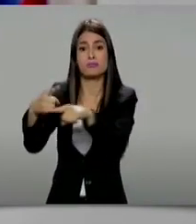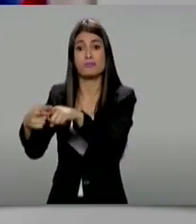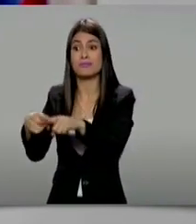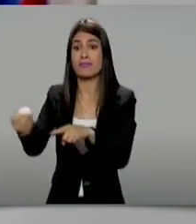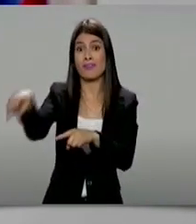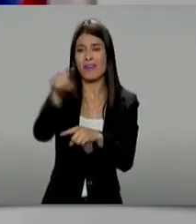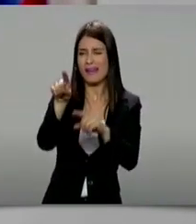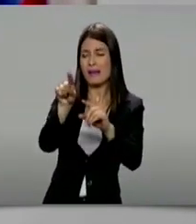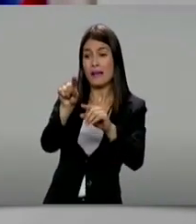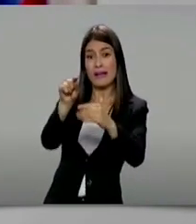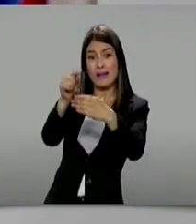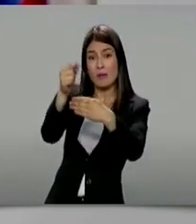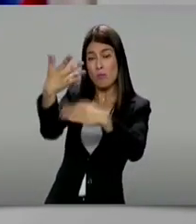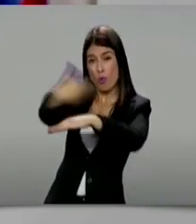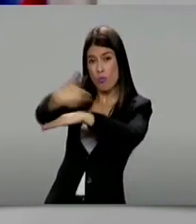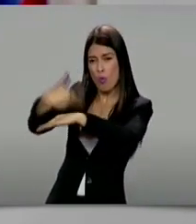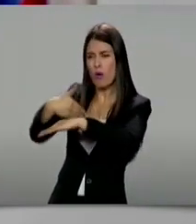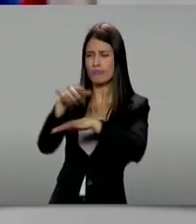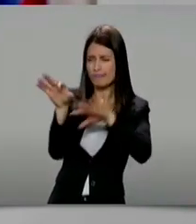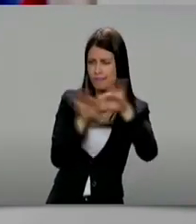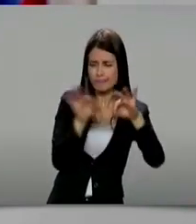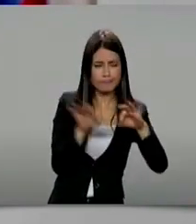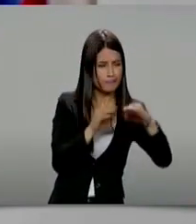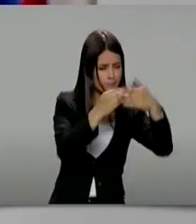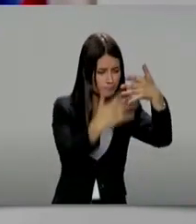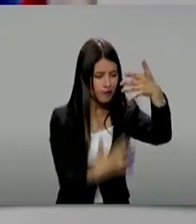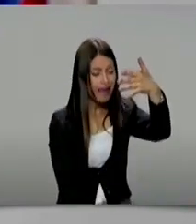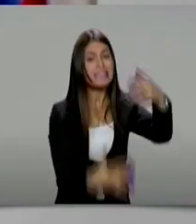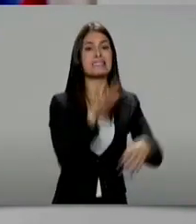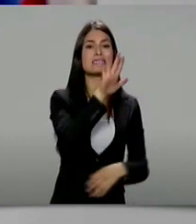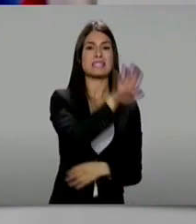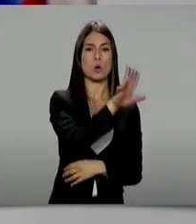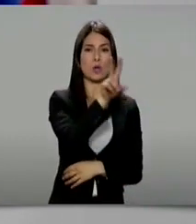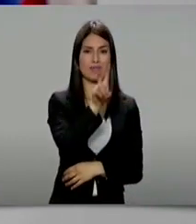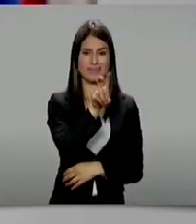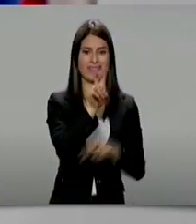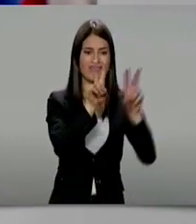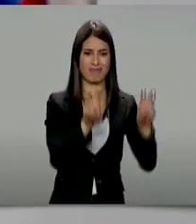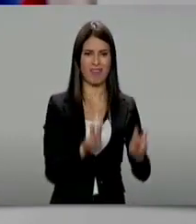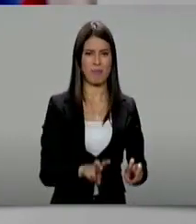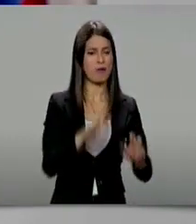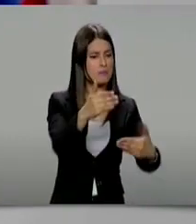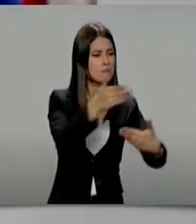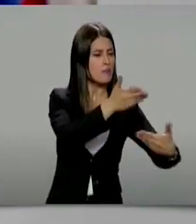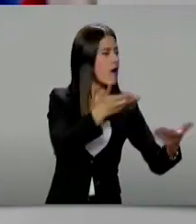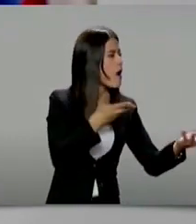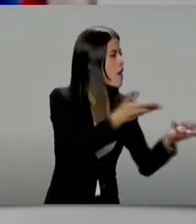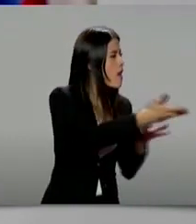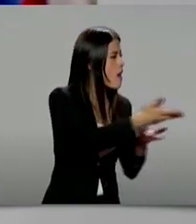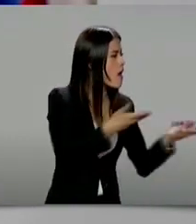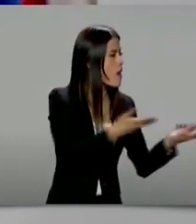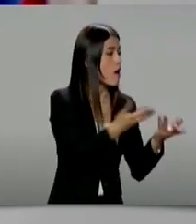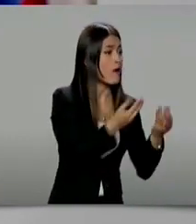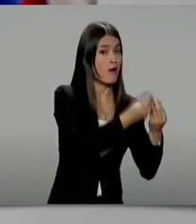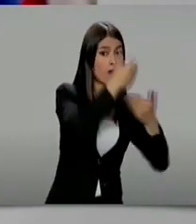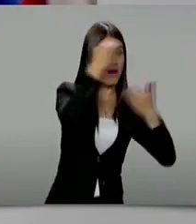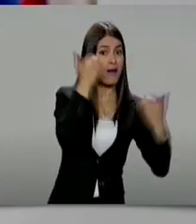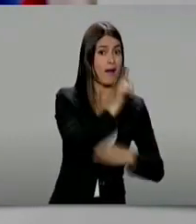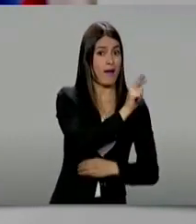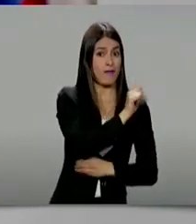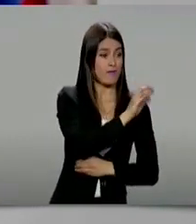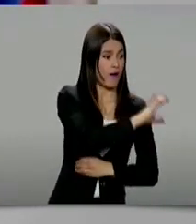temas para la discusión con las Farc todos absolutamente todos fueron